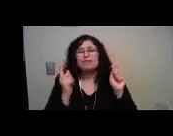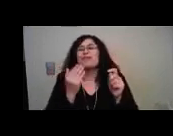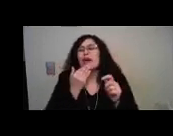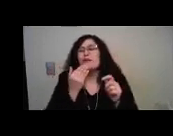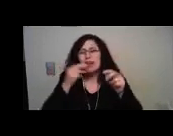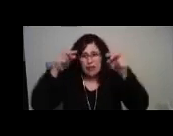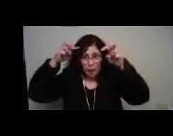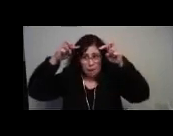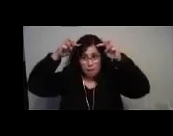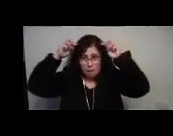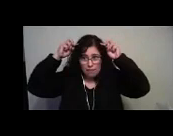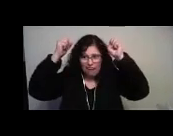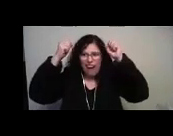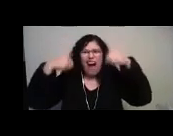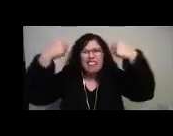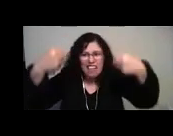parietal.